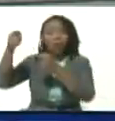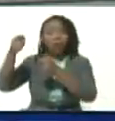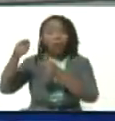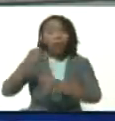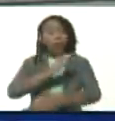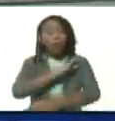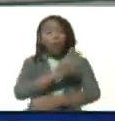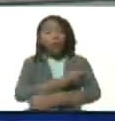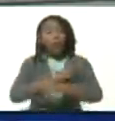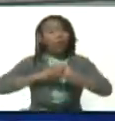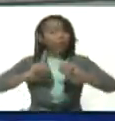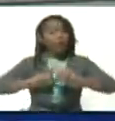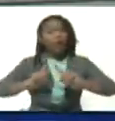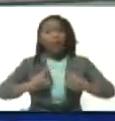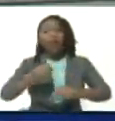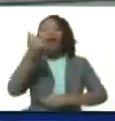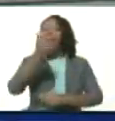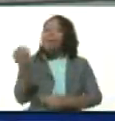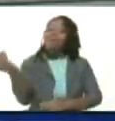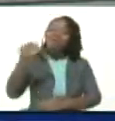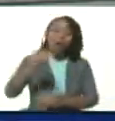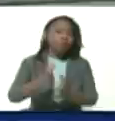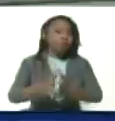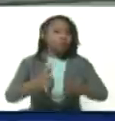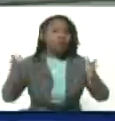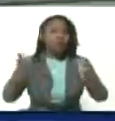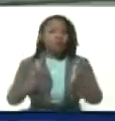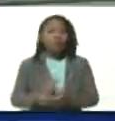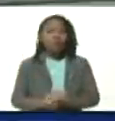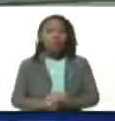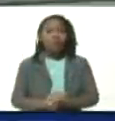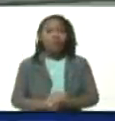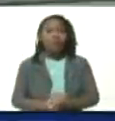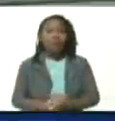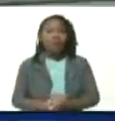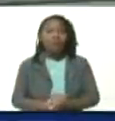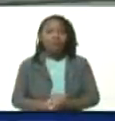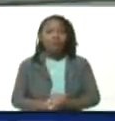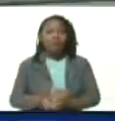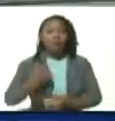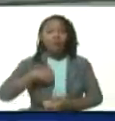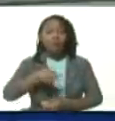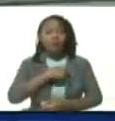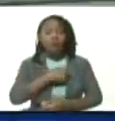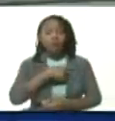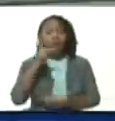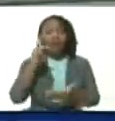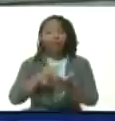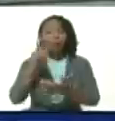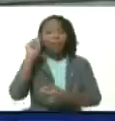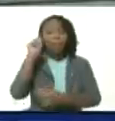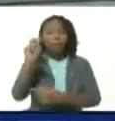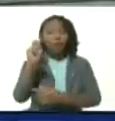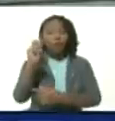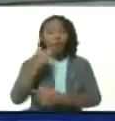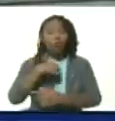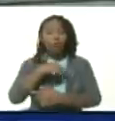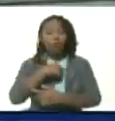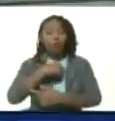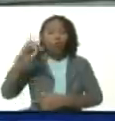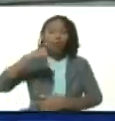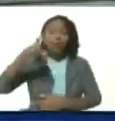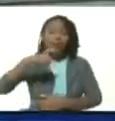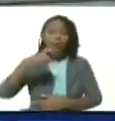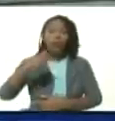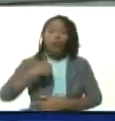poderoso, diversificado, cada vez más grande. Para nosotros llegar al punto que vamos a llegar, lo